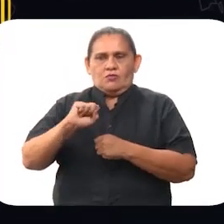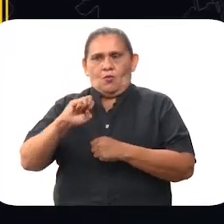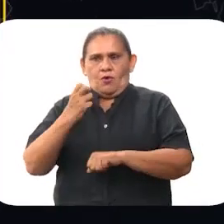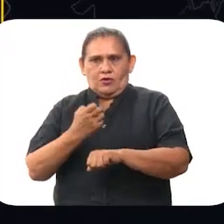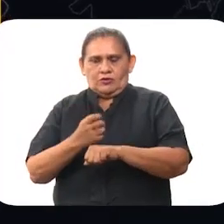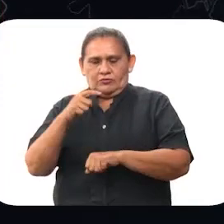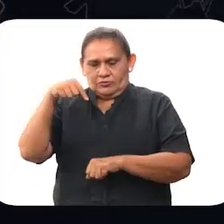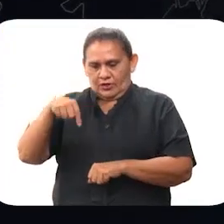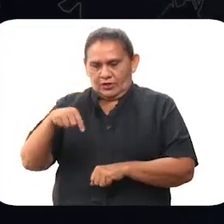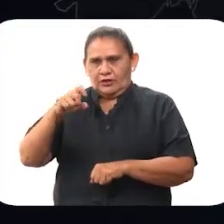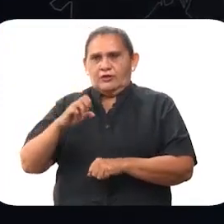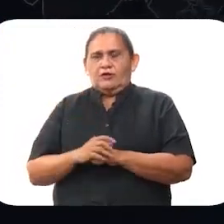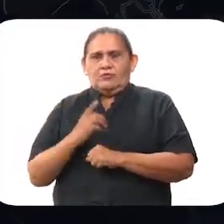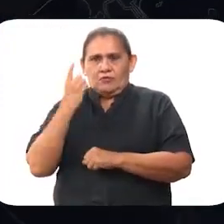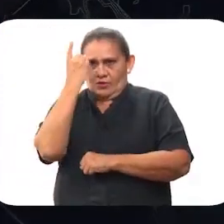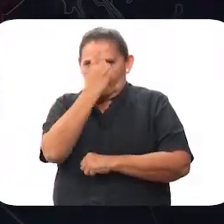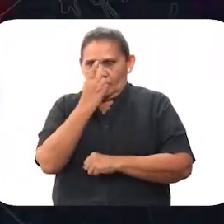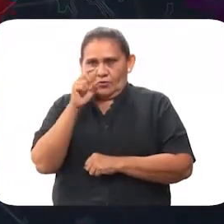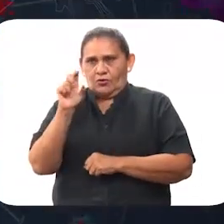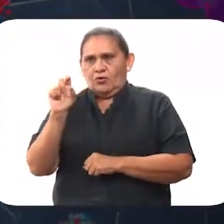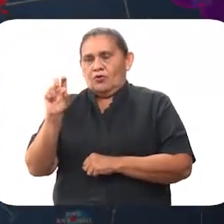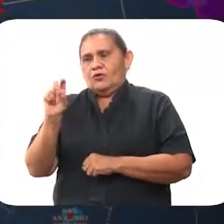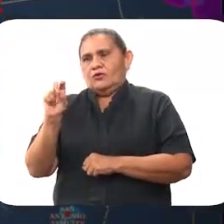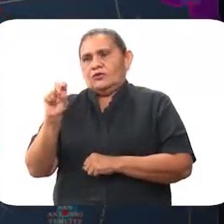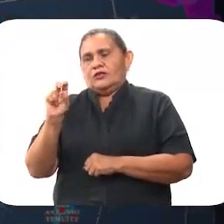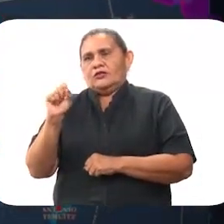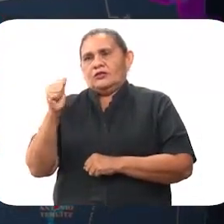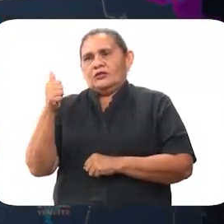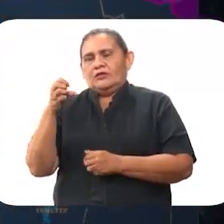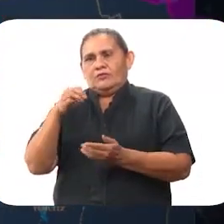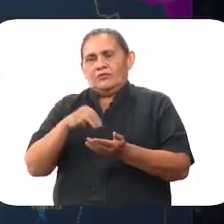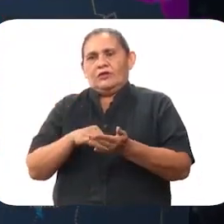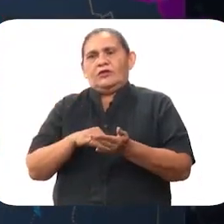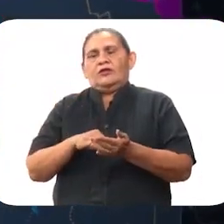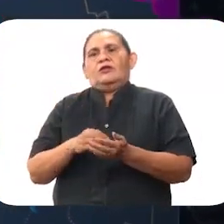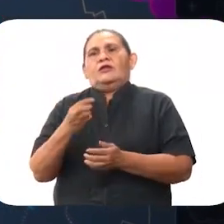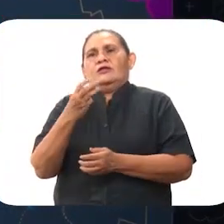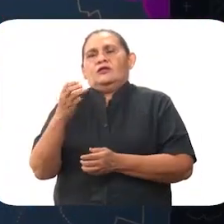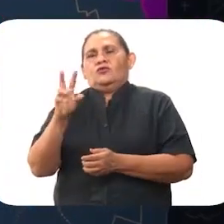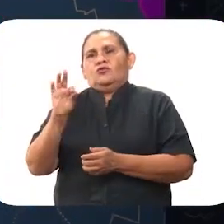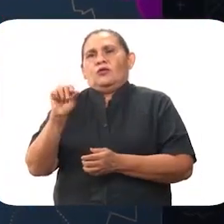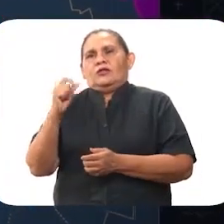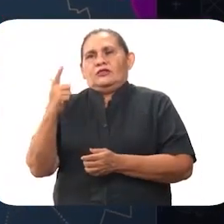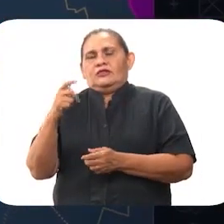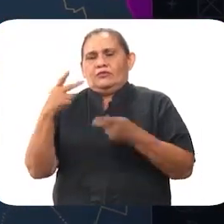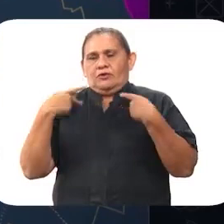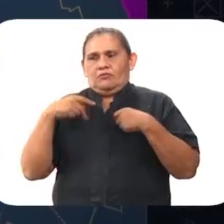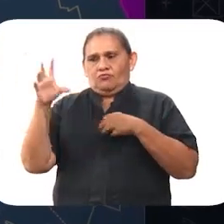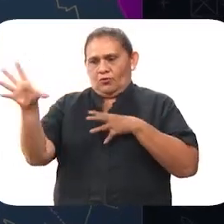36,347 mak pak tio coronavirus, taktuk en el 25 de agosto. Letio beti kahak balo,